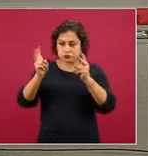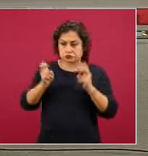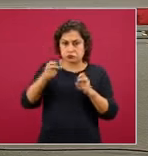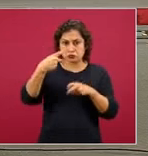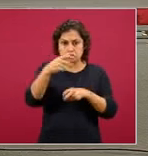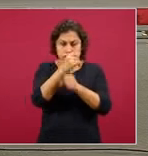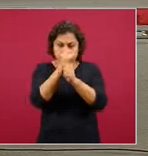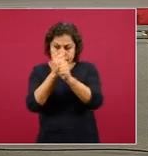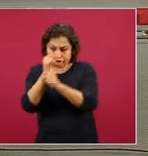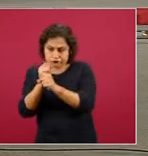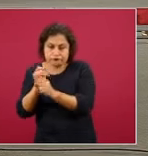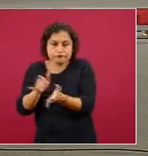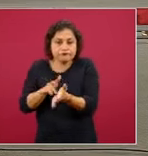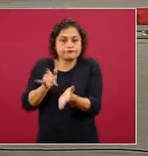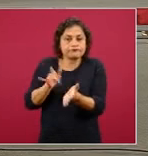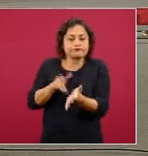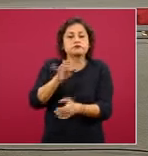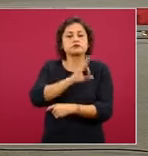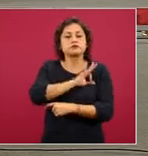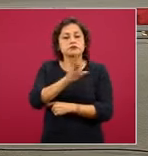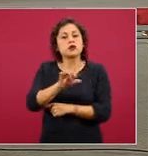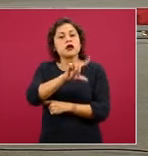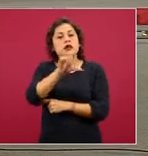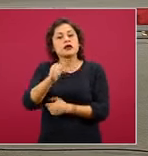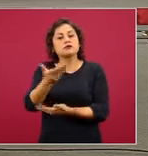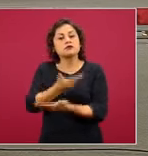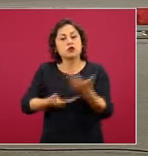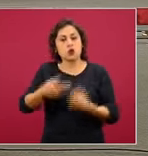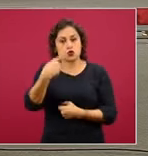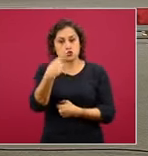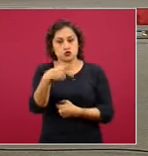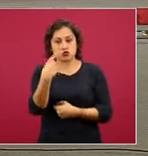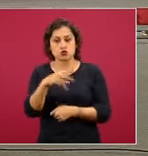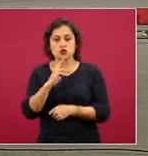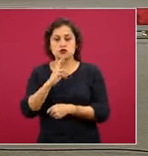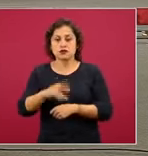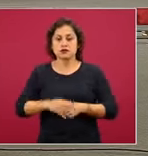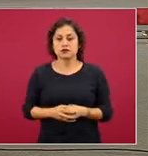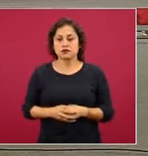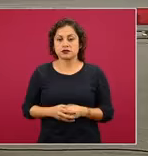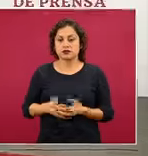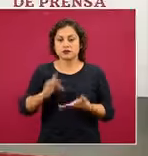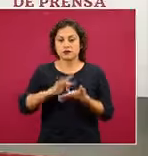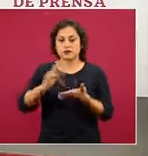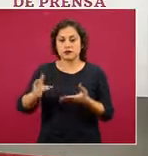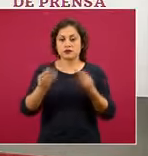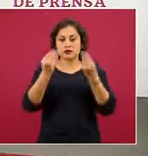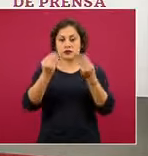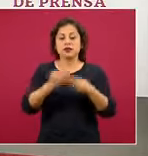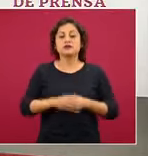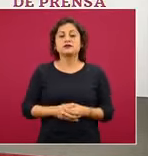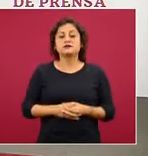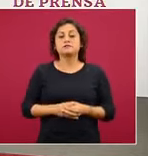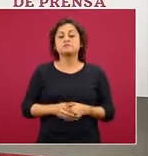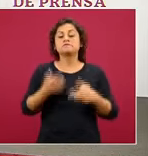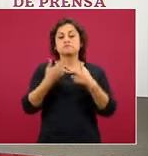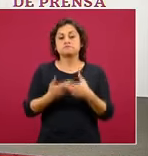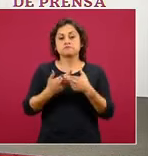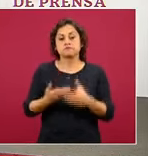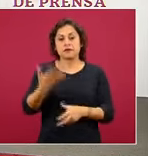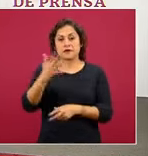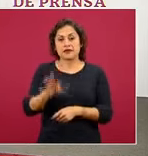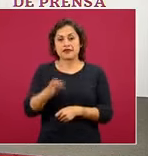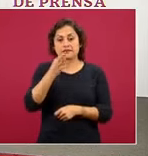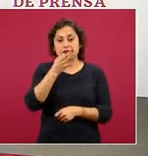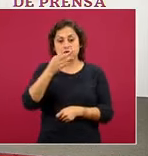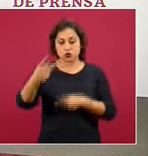puedan explotarlos y puedan también compartir sus resultados. Pues muchas gracias. Tenemos 10 minutos para preguntas. Vamos